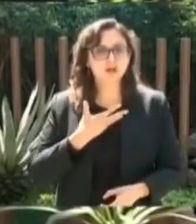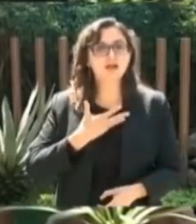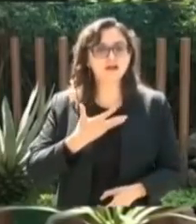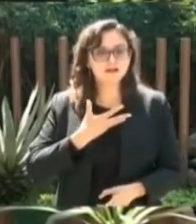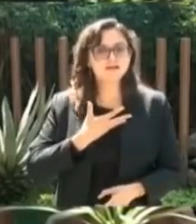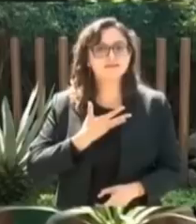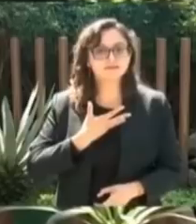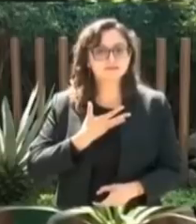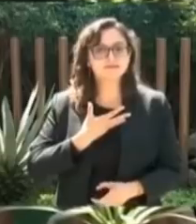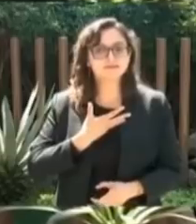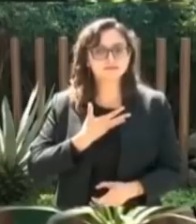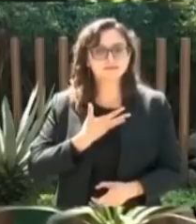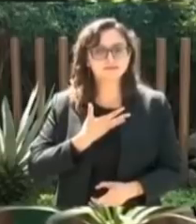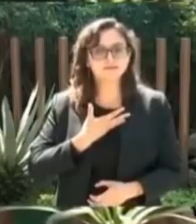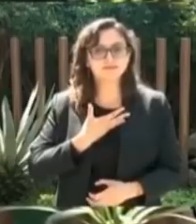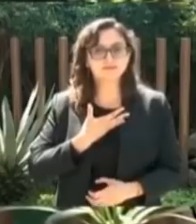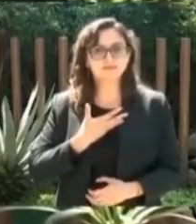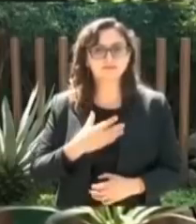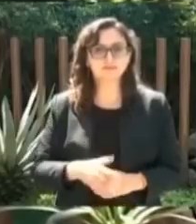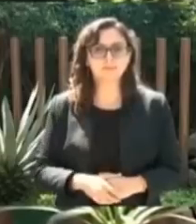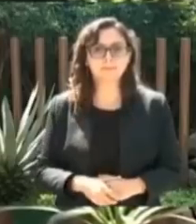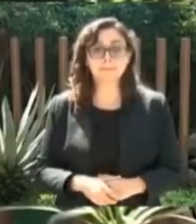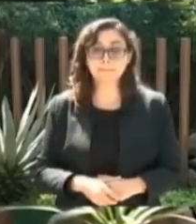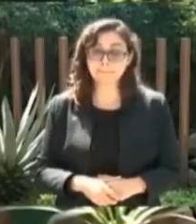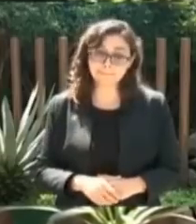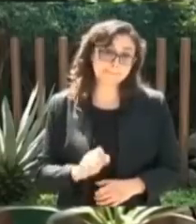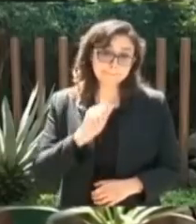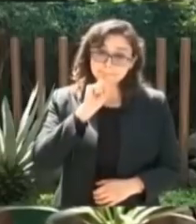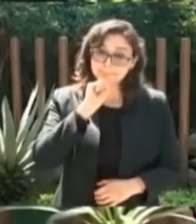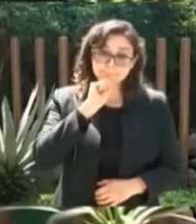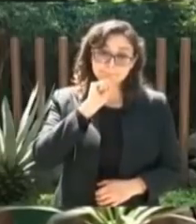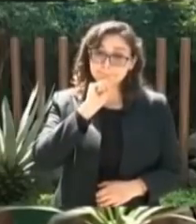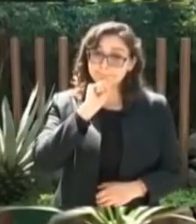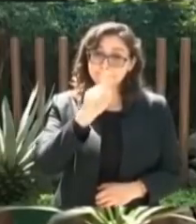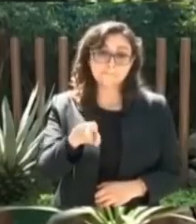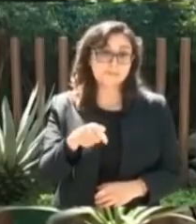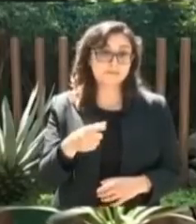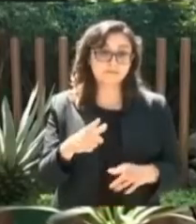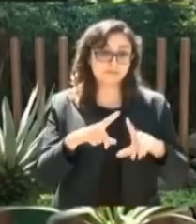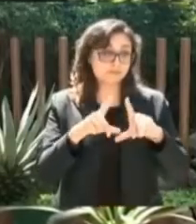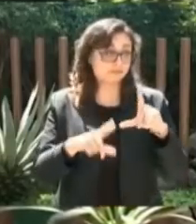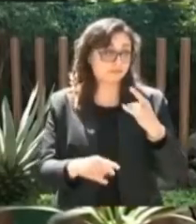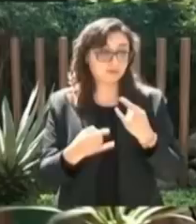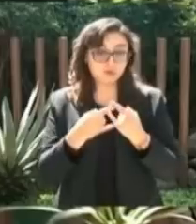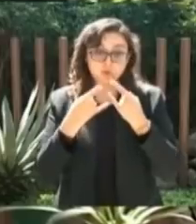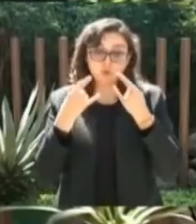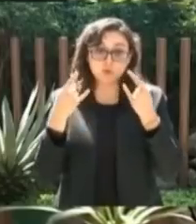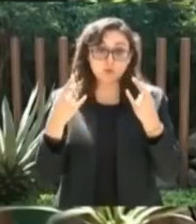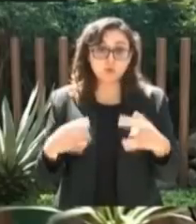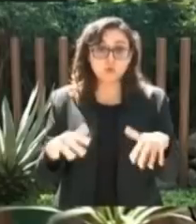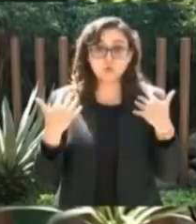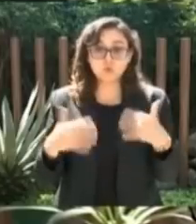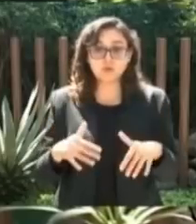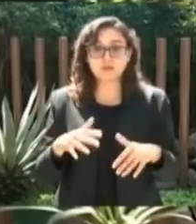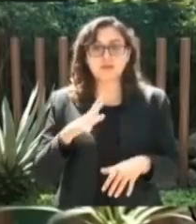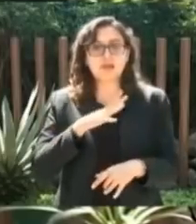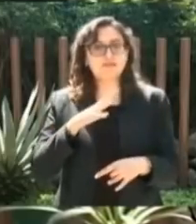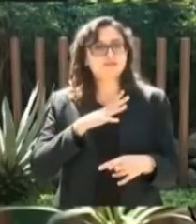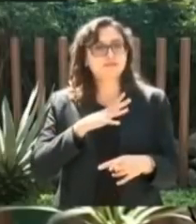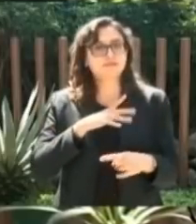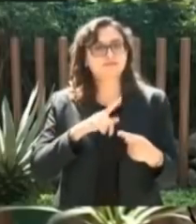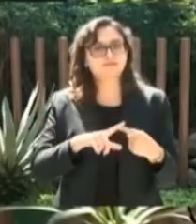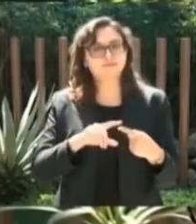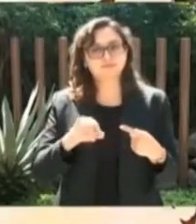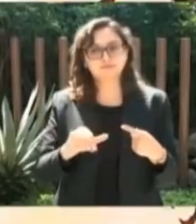que es un momento también estelar en la historia de México, porque está Jara